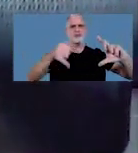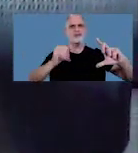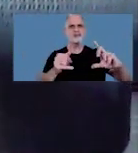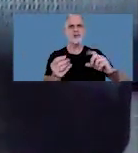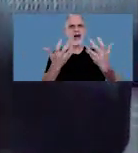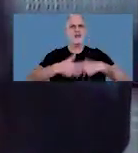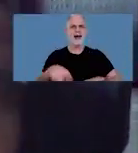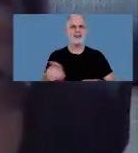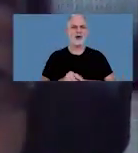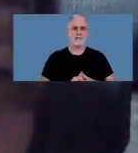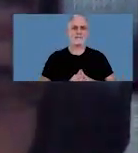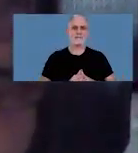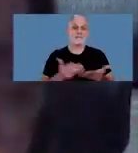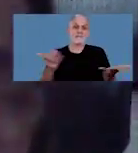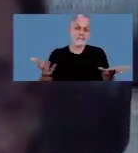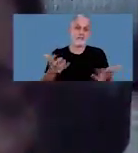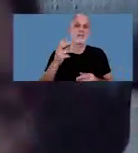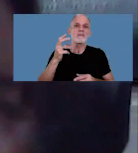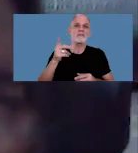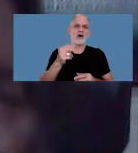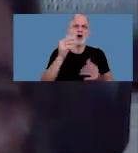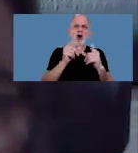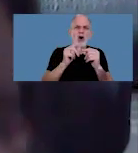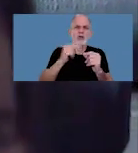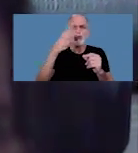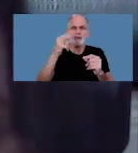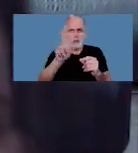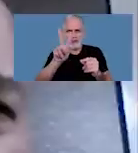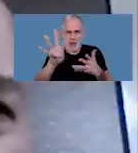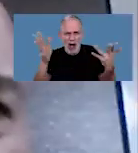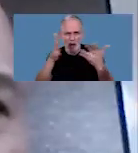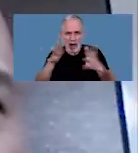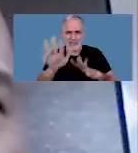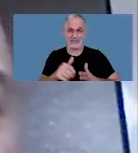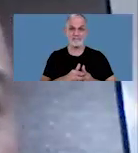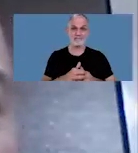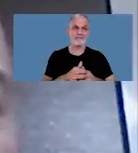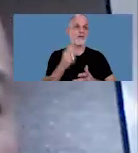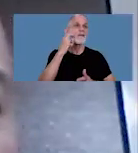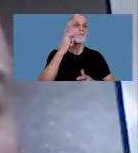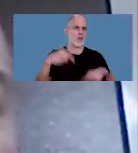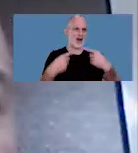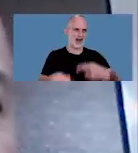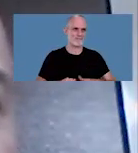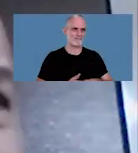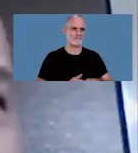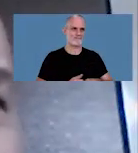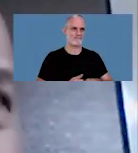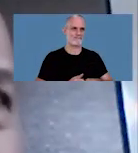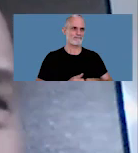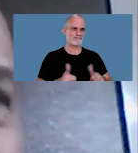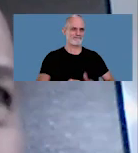está. Sí, Con el código 224, ¿es? Personales 274.